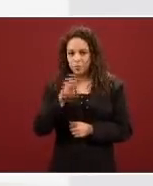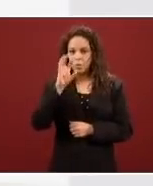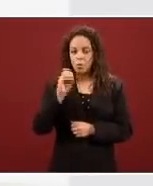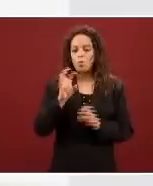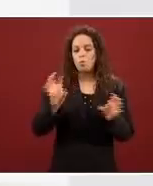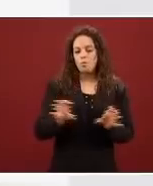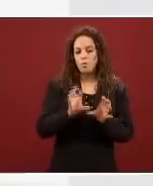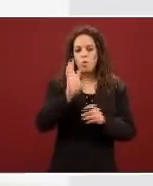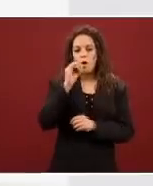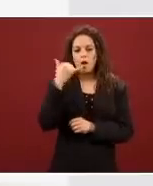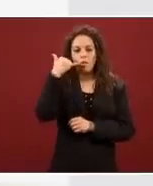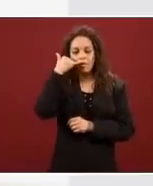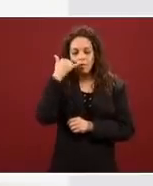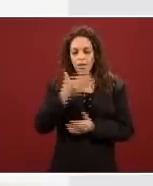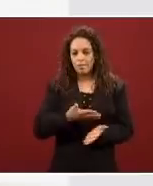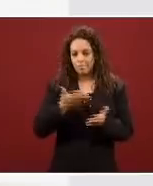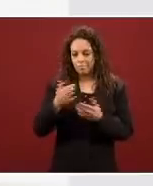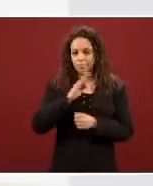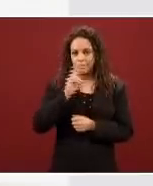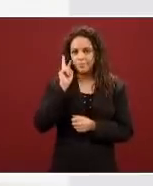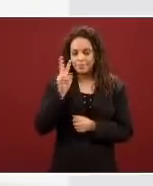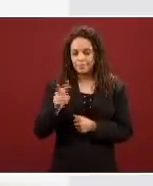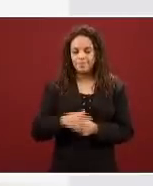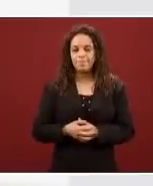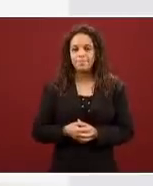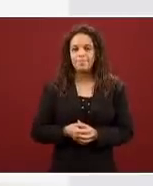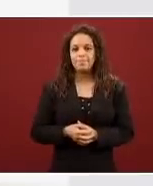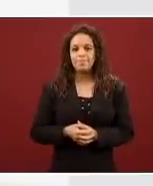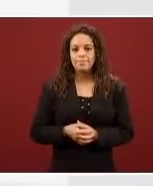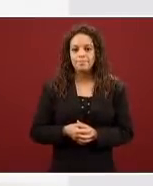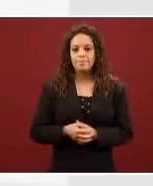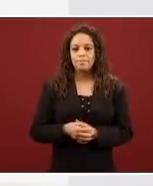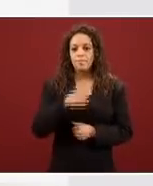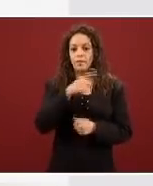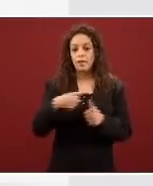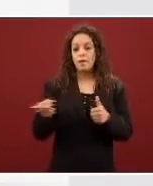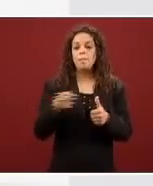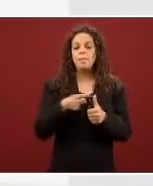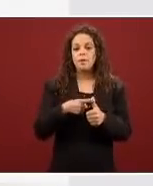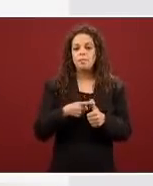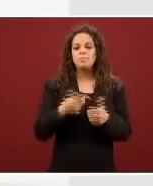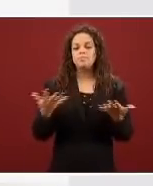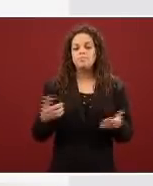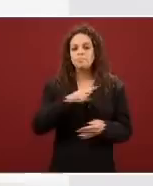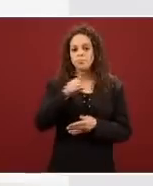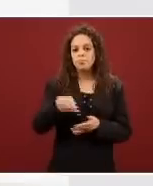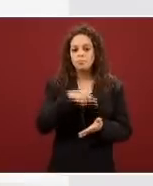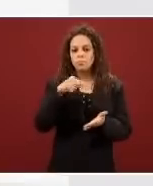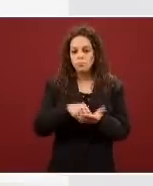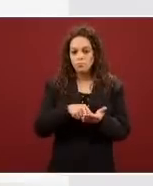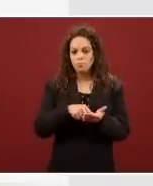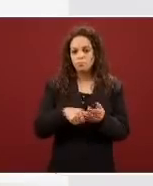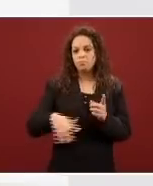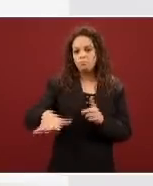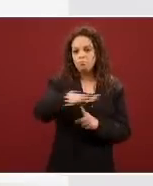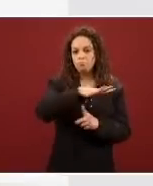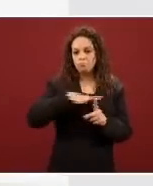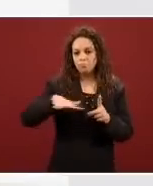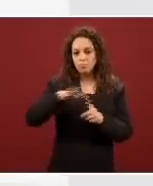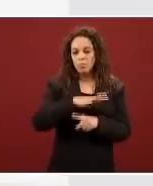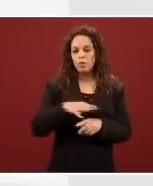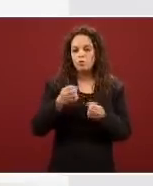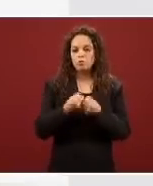celular, el primero es la definición de los espacios público, social, personal e íntimo, qué